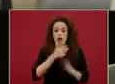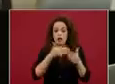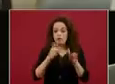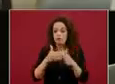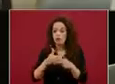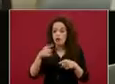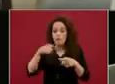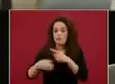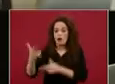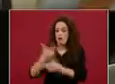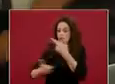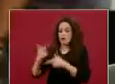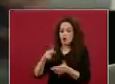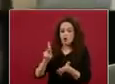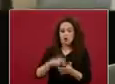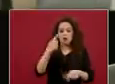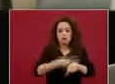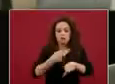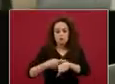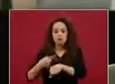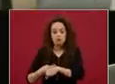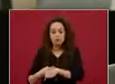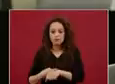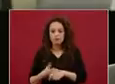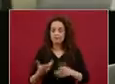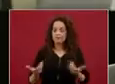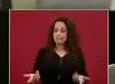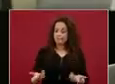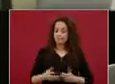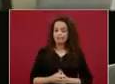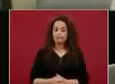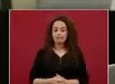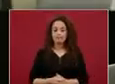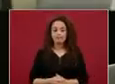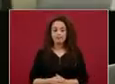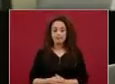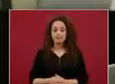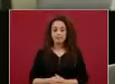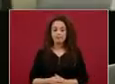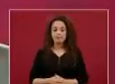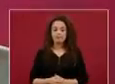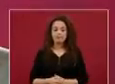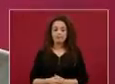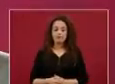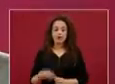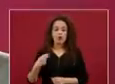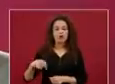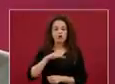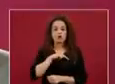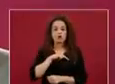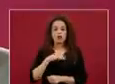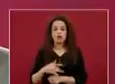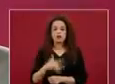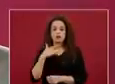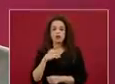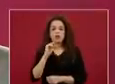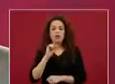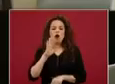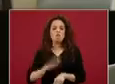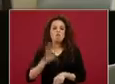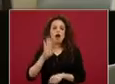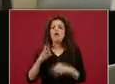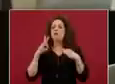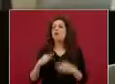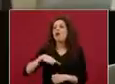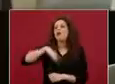y casi todos somos pues como que con más… así, digamos, un poco más relajados, más pachangueros. Esa es